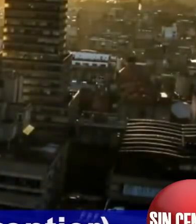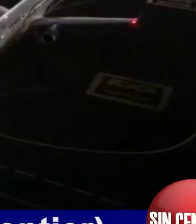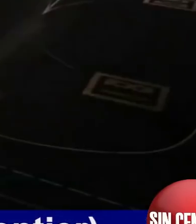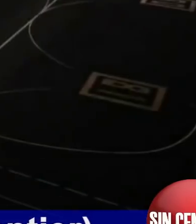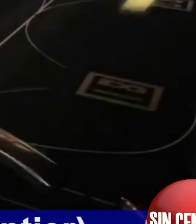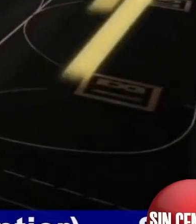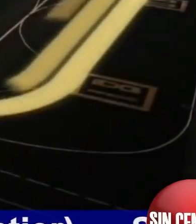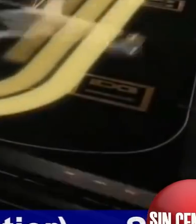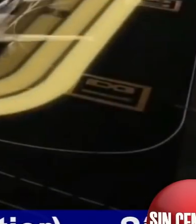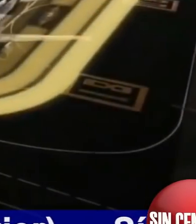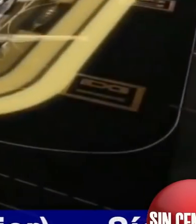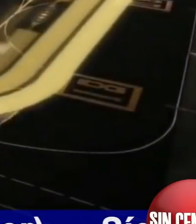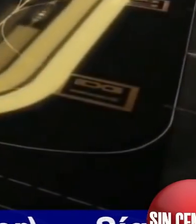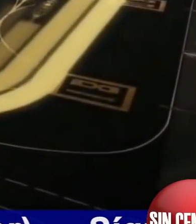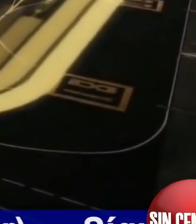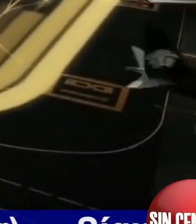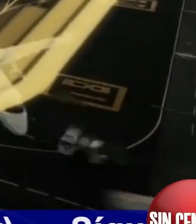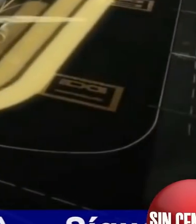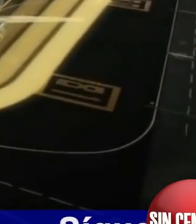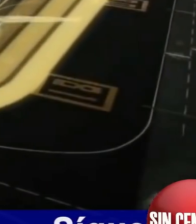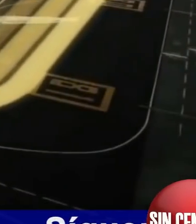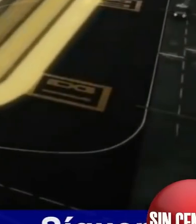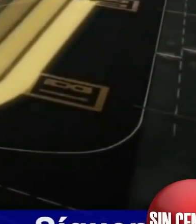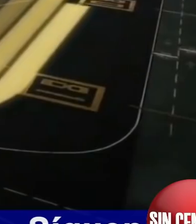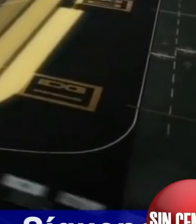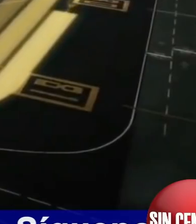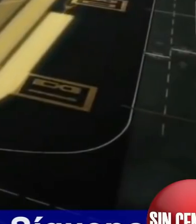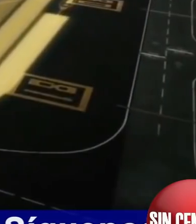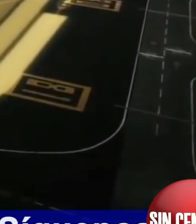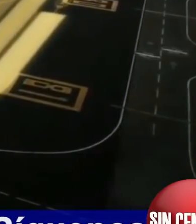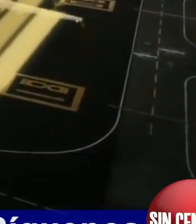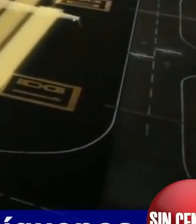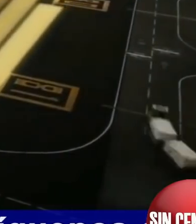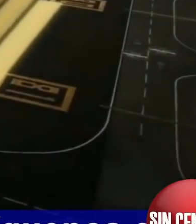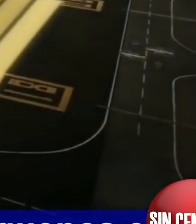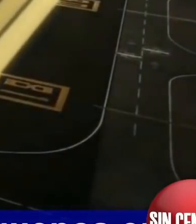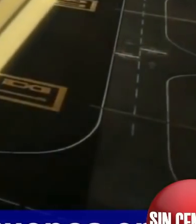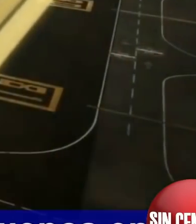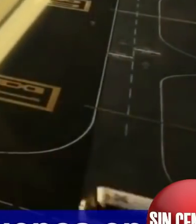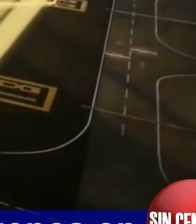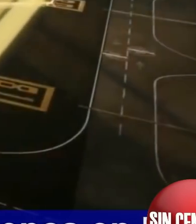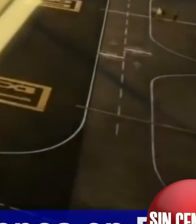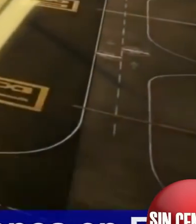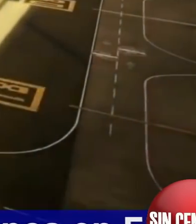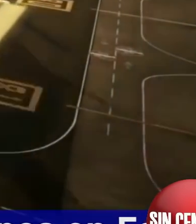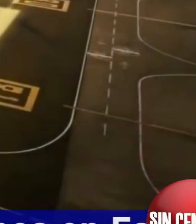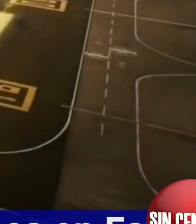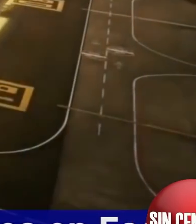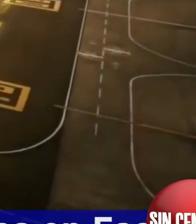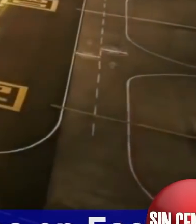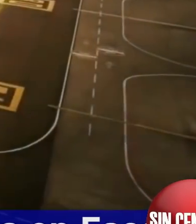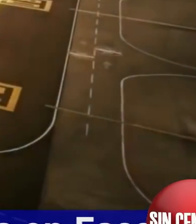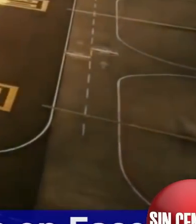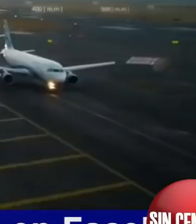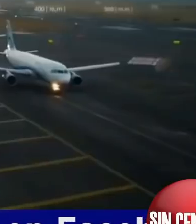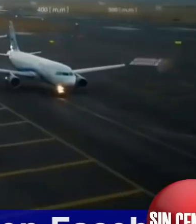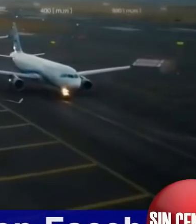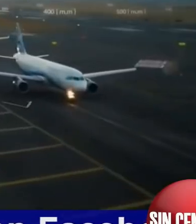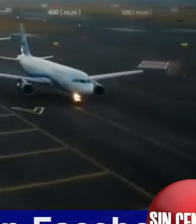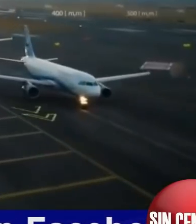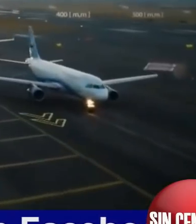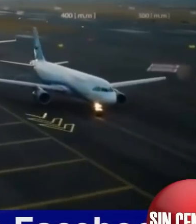Las necesidades aeroportuarias de nuestro país están cambiando. En la actualidad, se realizan en promedio más